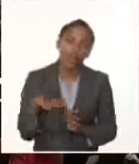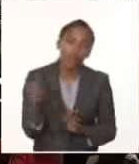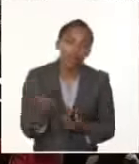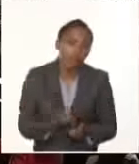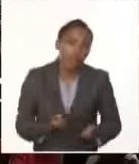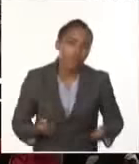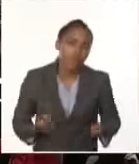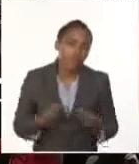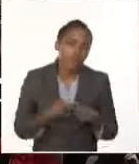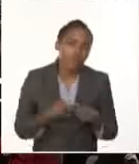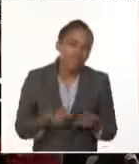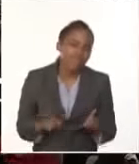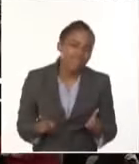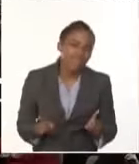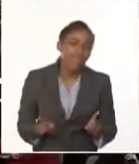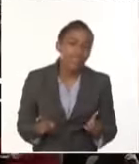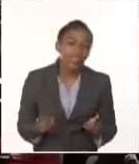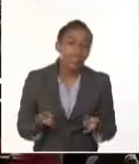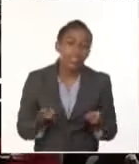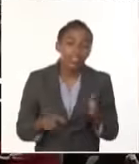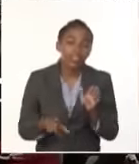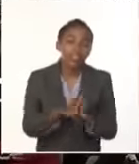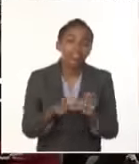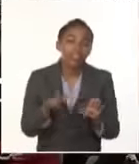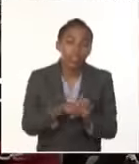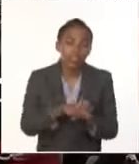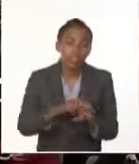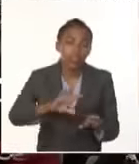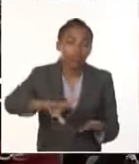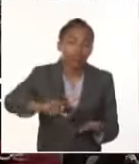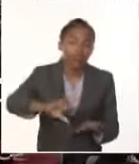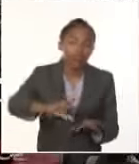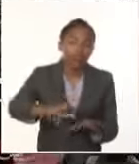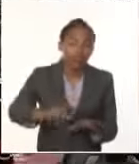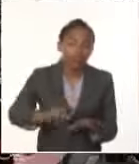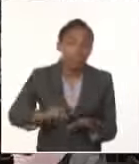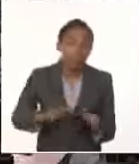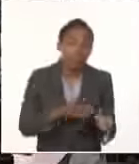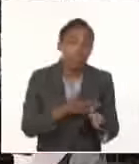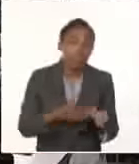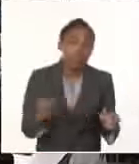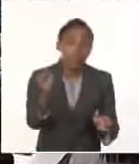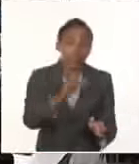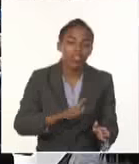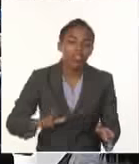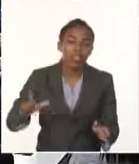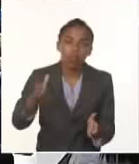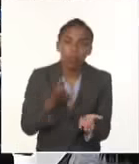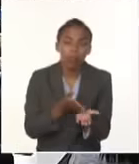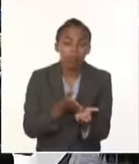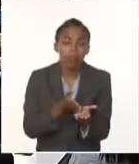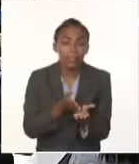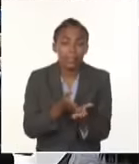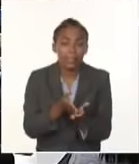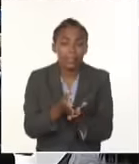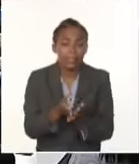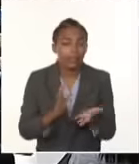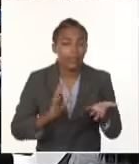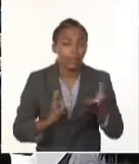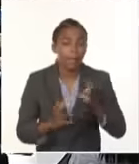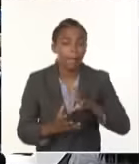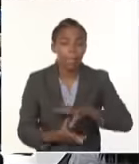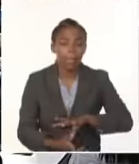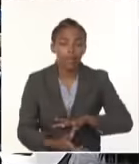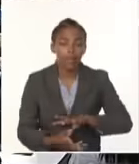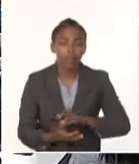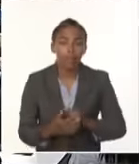situación del delito, la corrupción, las ilegalidades e indisciplinas sociales se mantiene compleja, signada por el